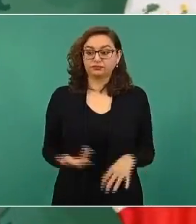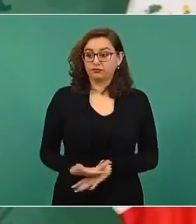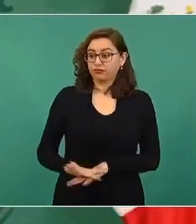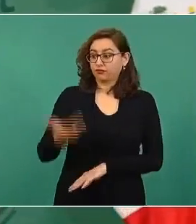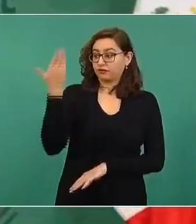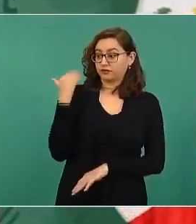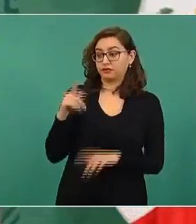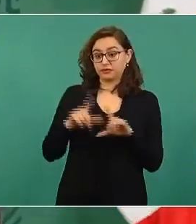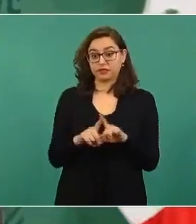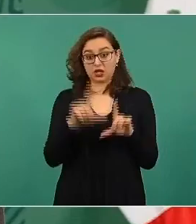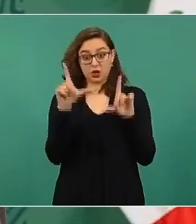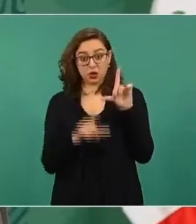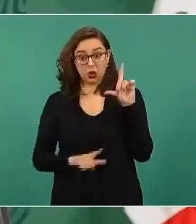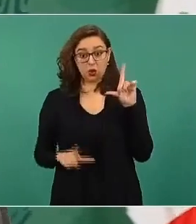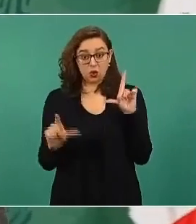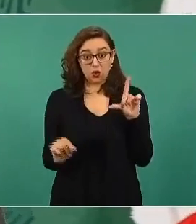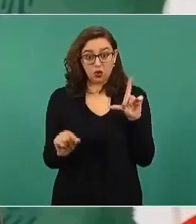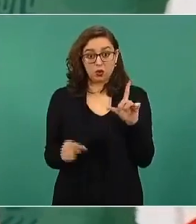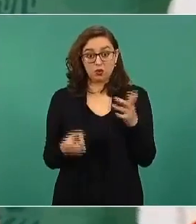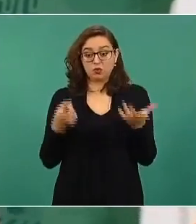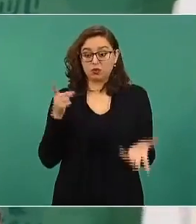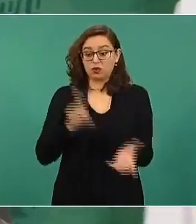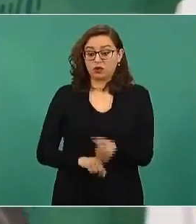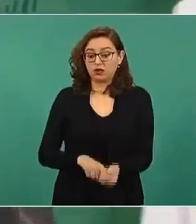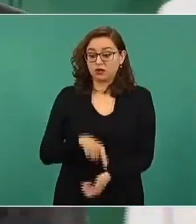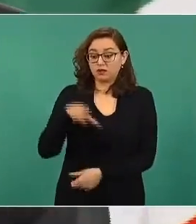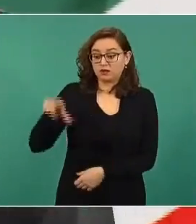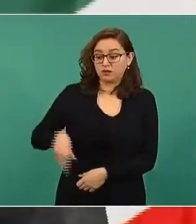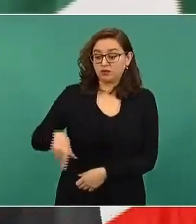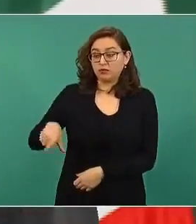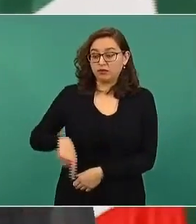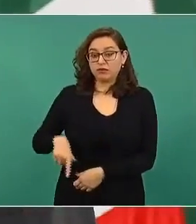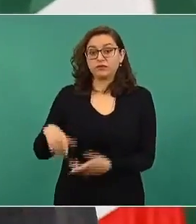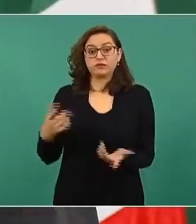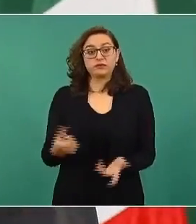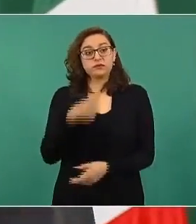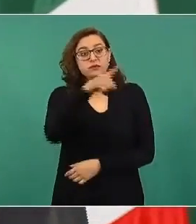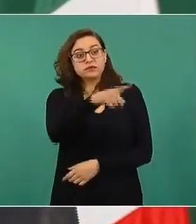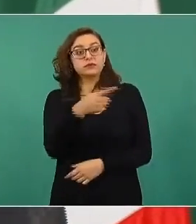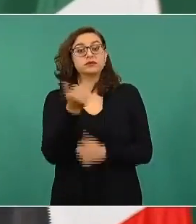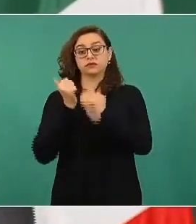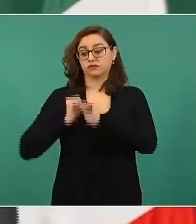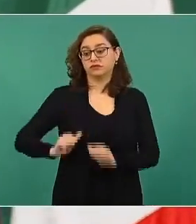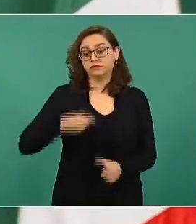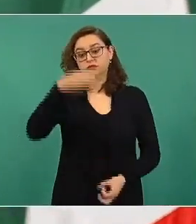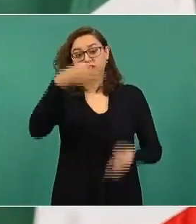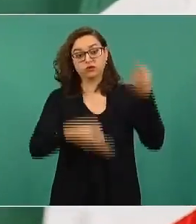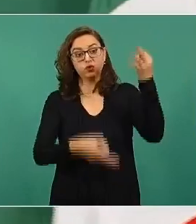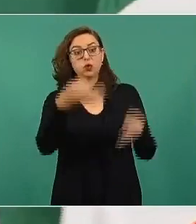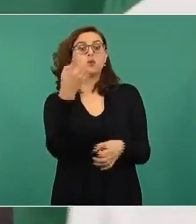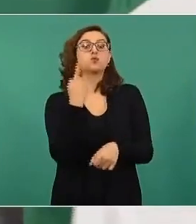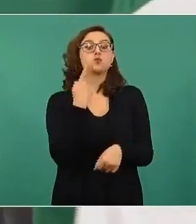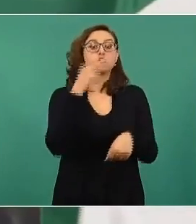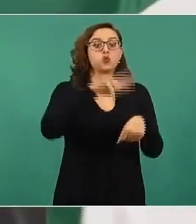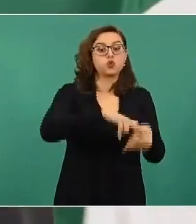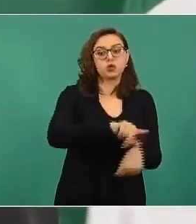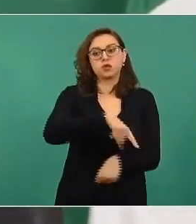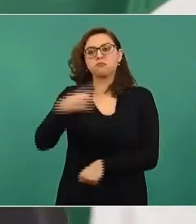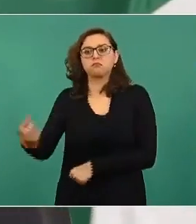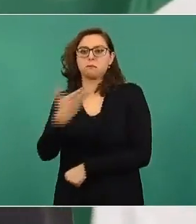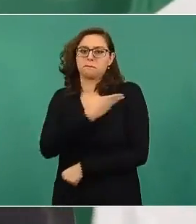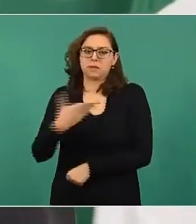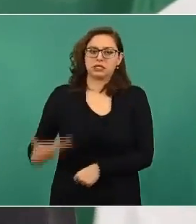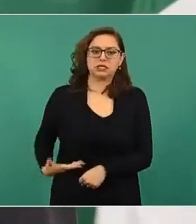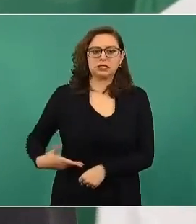que si el procurador tomaba una decisión, no estaba enterado el